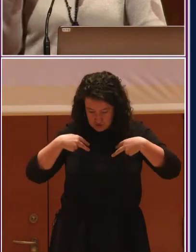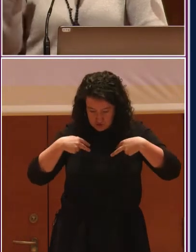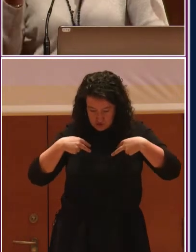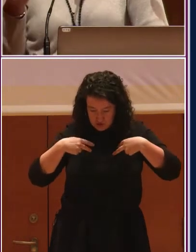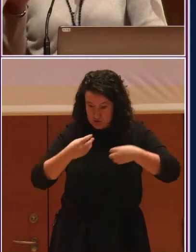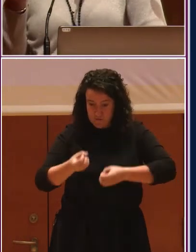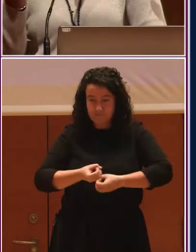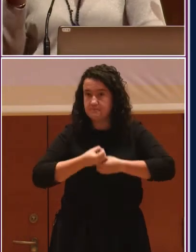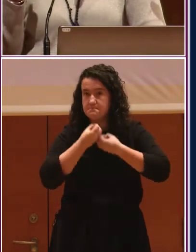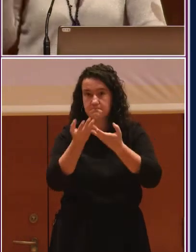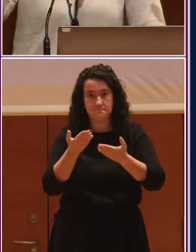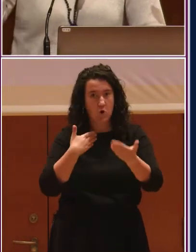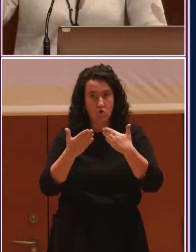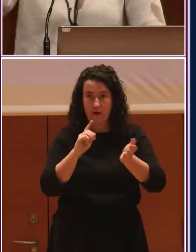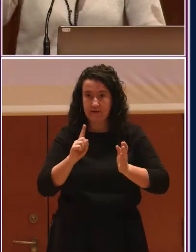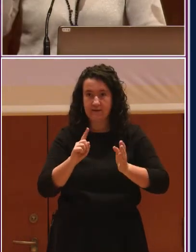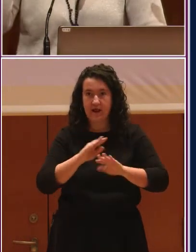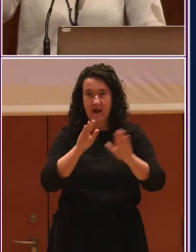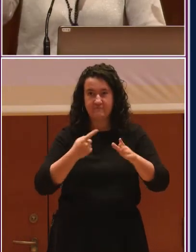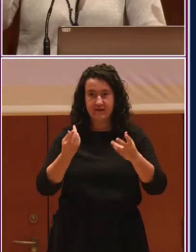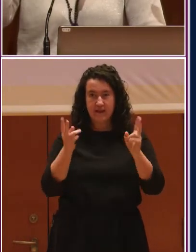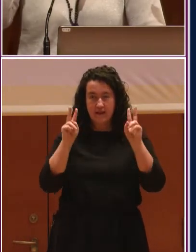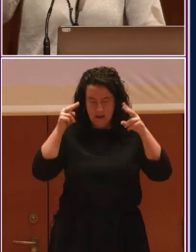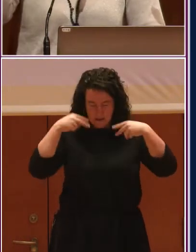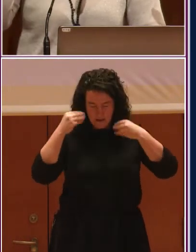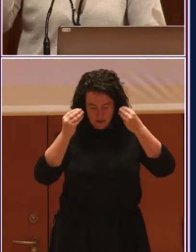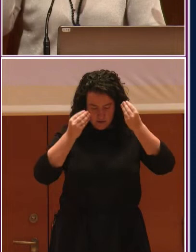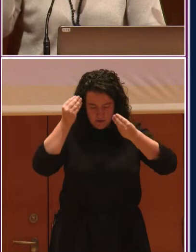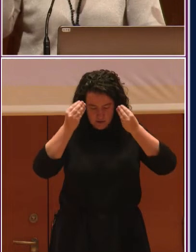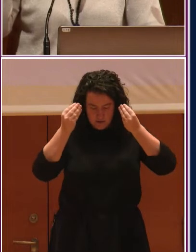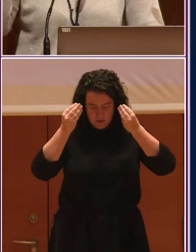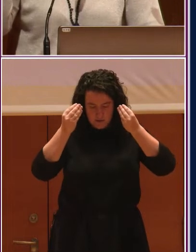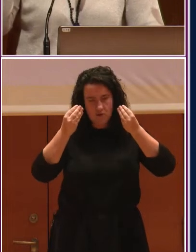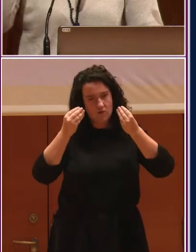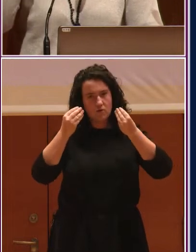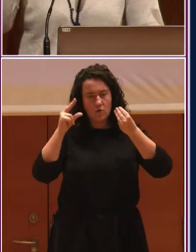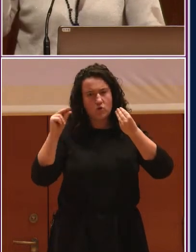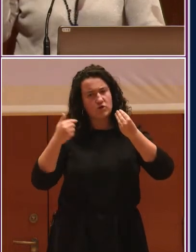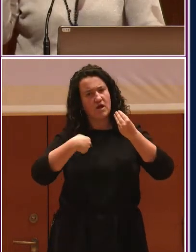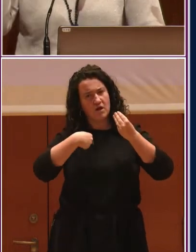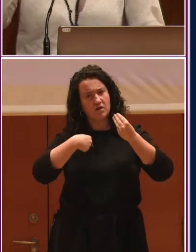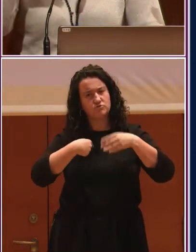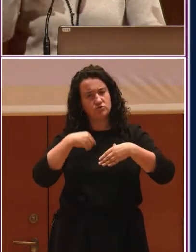les ocurren cosas que estas cosas que ocurre se tratan con normalidad y entonces ellas